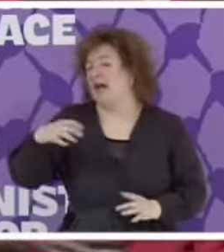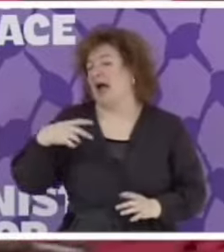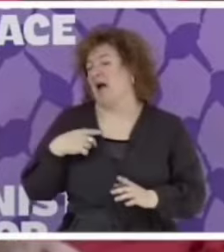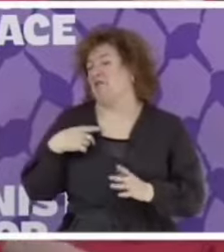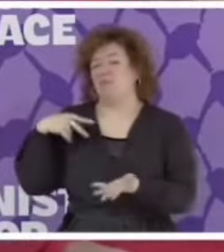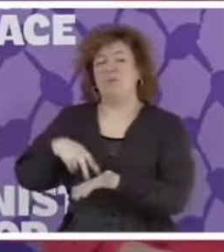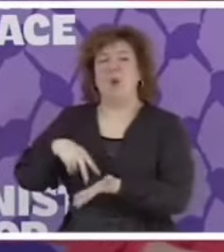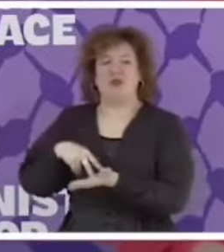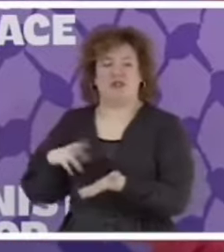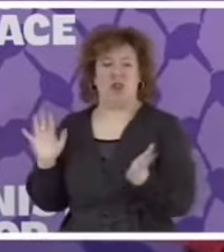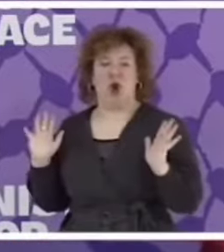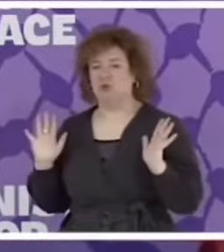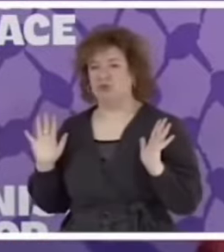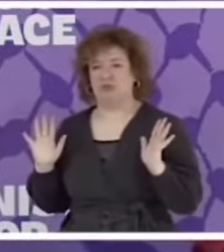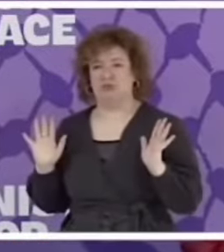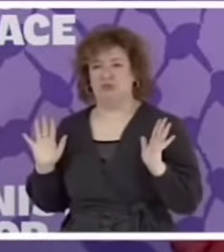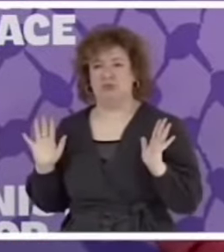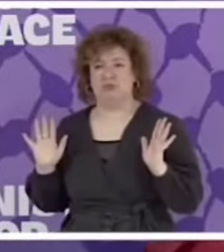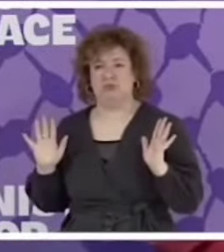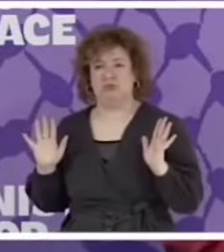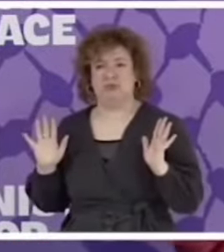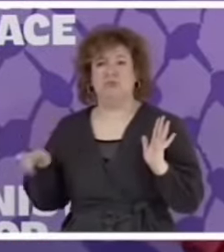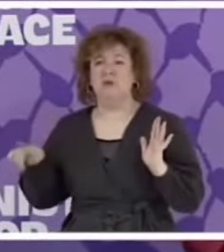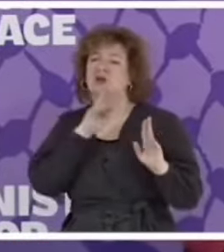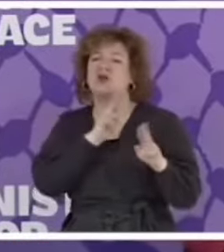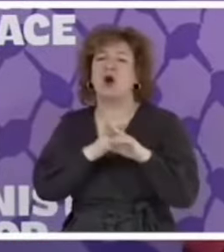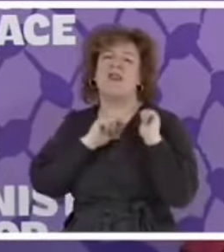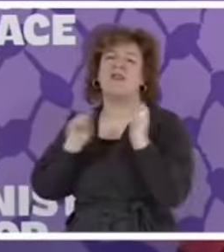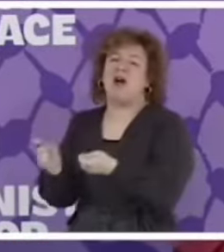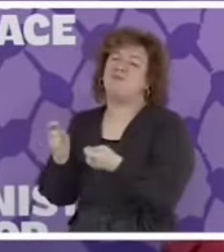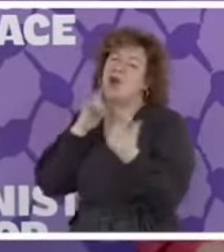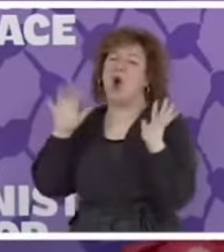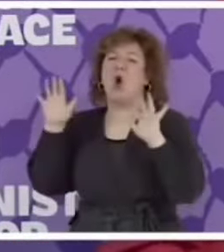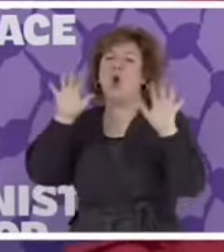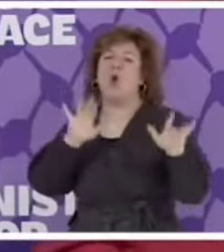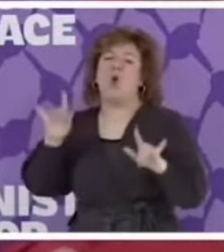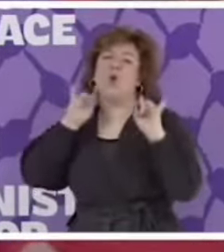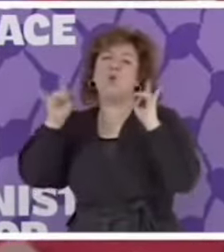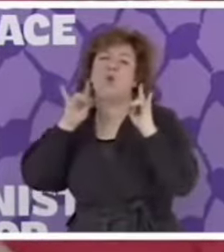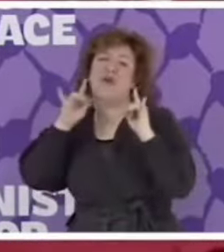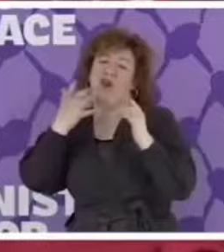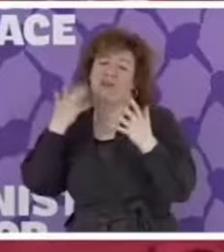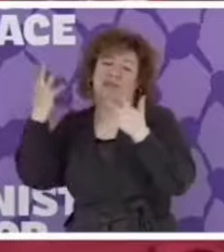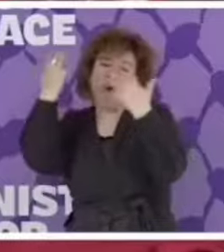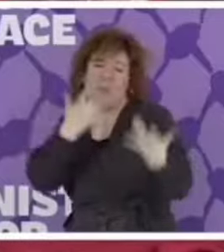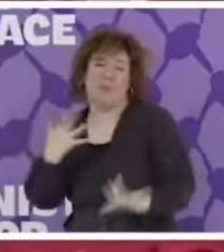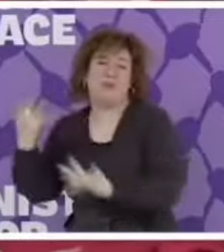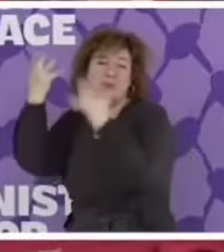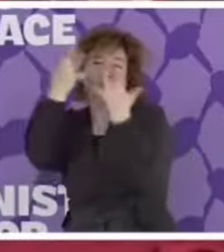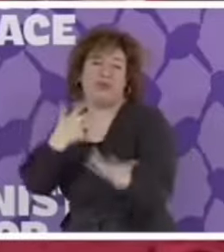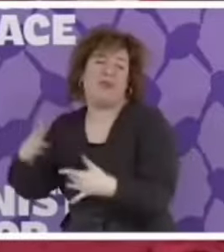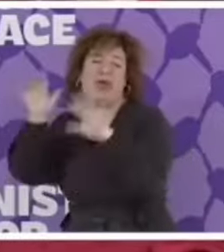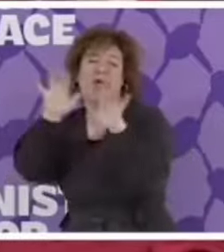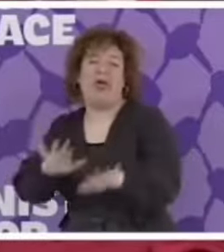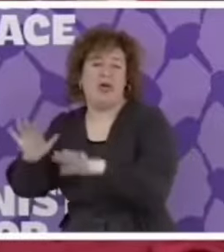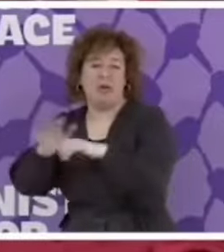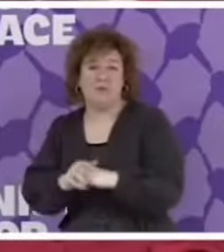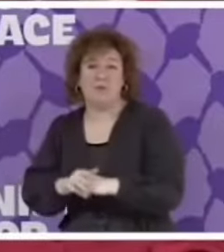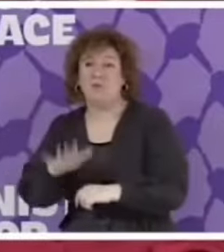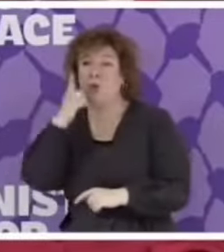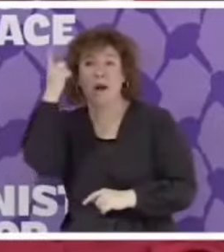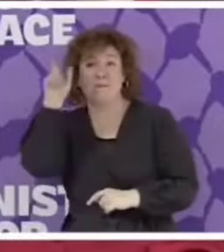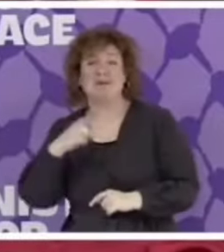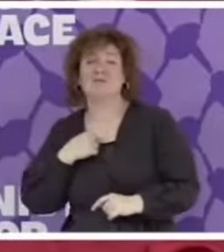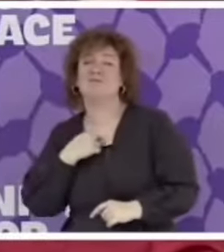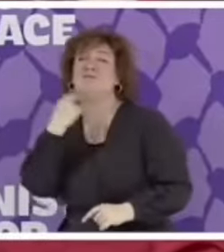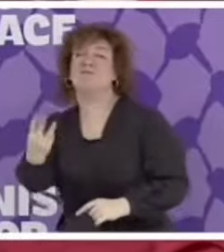¿Creéis que no lo saben? Necesitaban llamarlo ruido, porque en el momento en el que hay una voz que clama por la